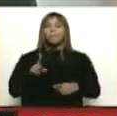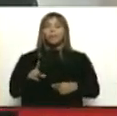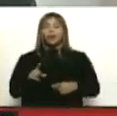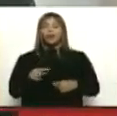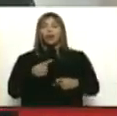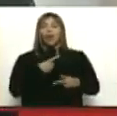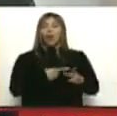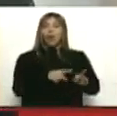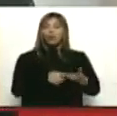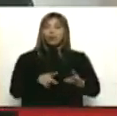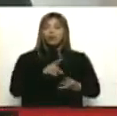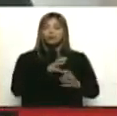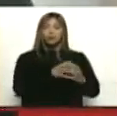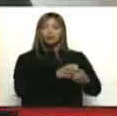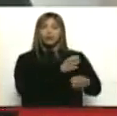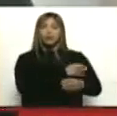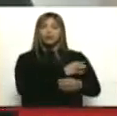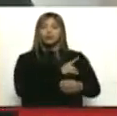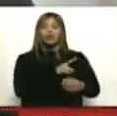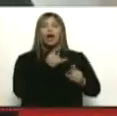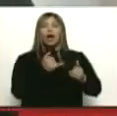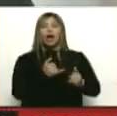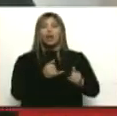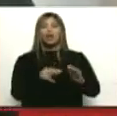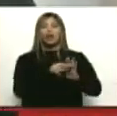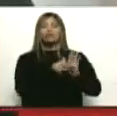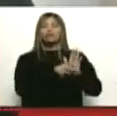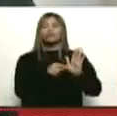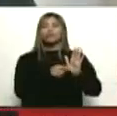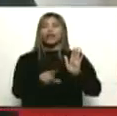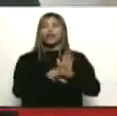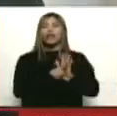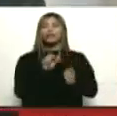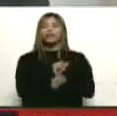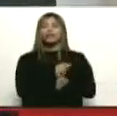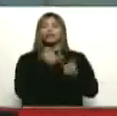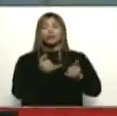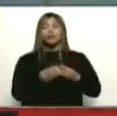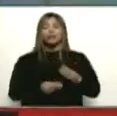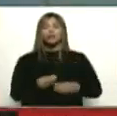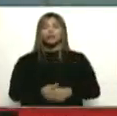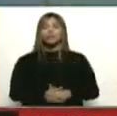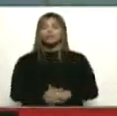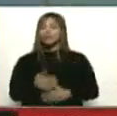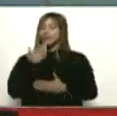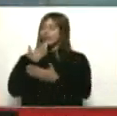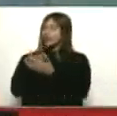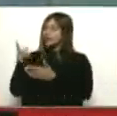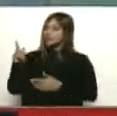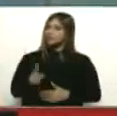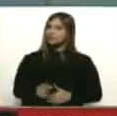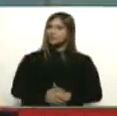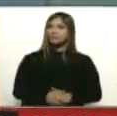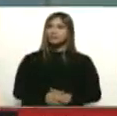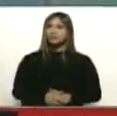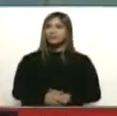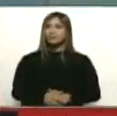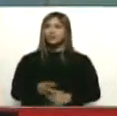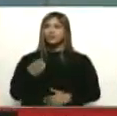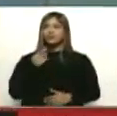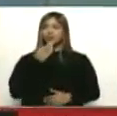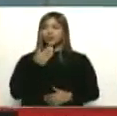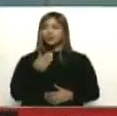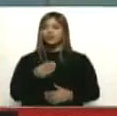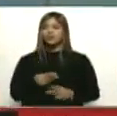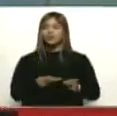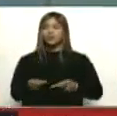agentes vamos a remitirnos a lo que dice el Código Penal, que es lo que hay que hacer en estos casos. Bueno, agradecido, Jean-Pierre. Jean-Pierre Anaya. Muchísimas gracias por la